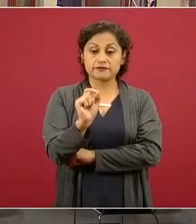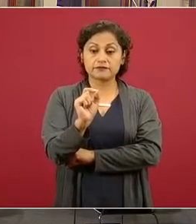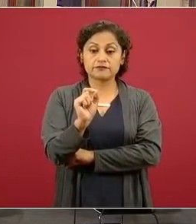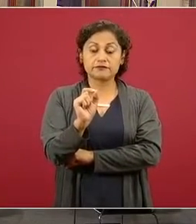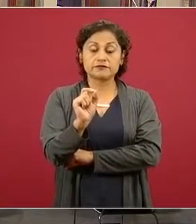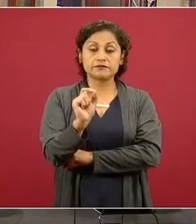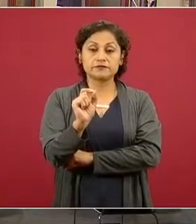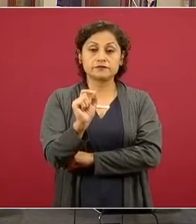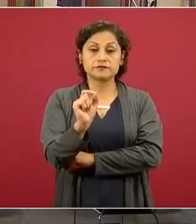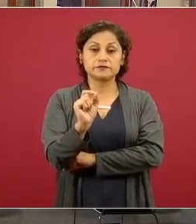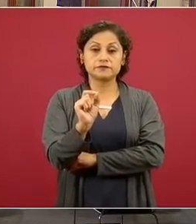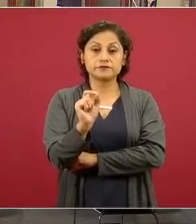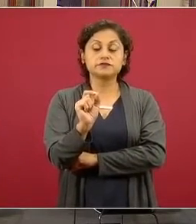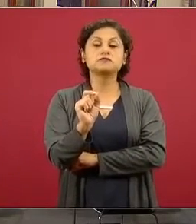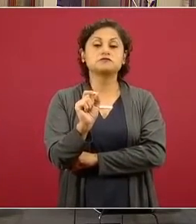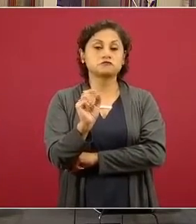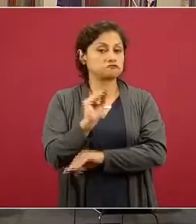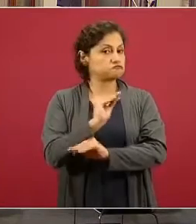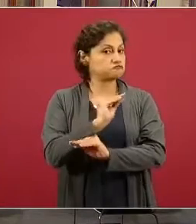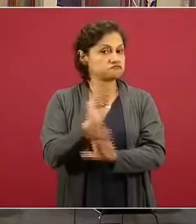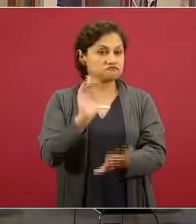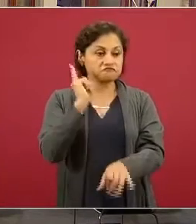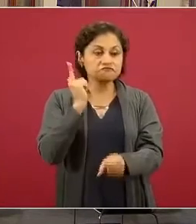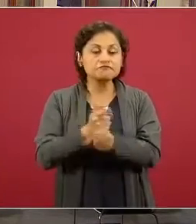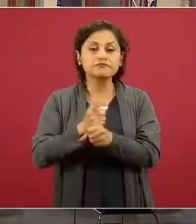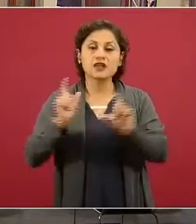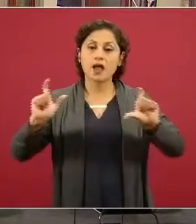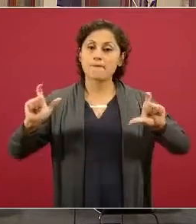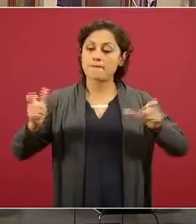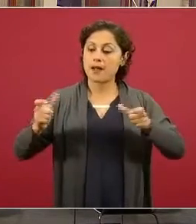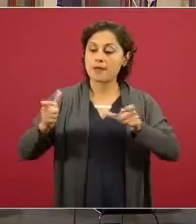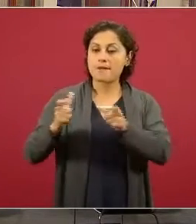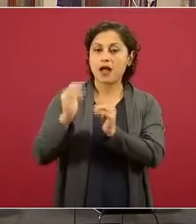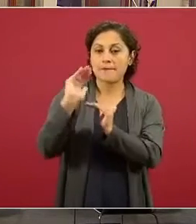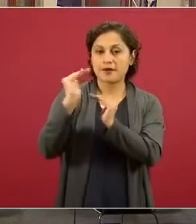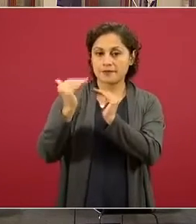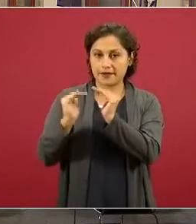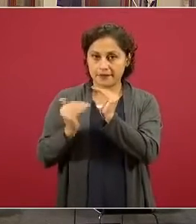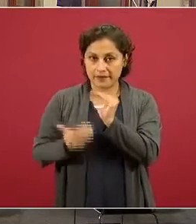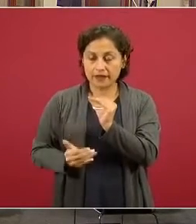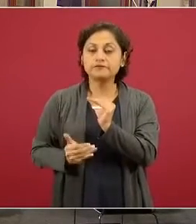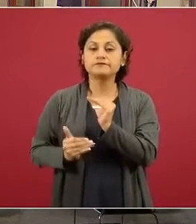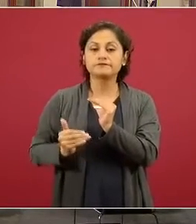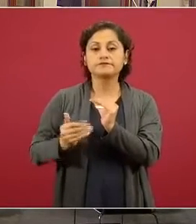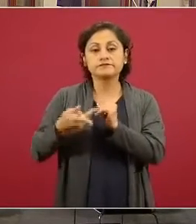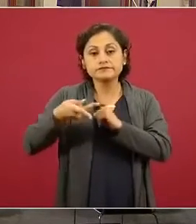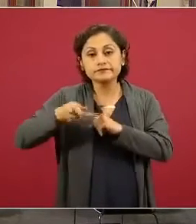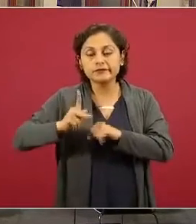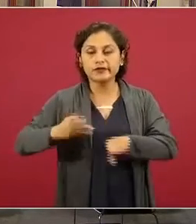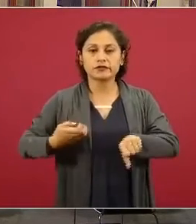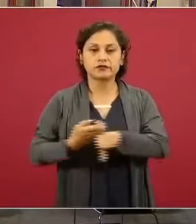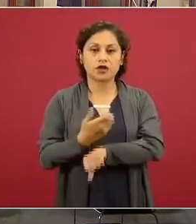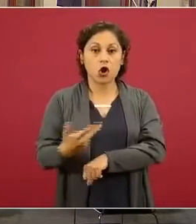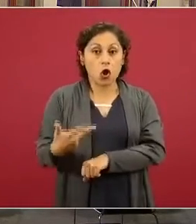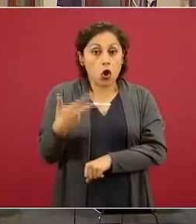en un descenso claro. Hay 8 entidades, sin embargo, que están en un ascenso claro, y 4 entidades